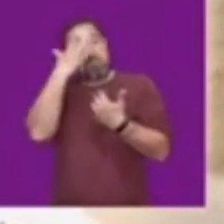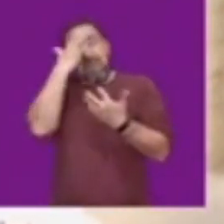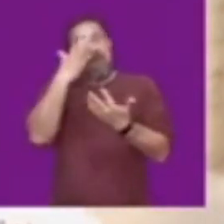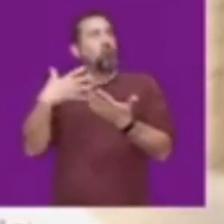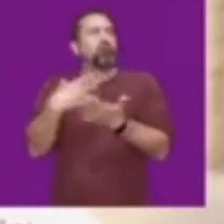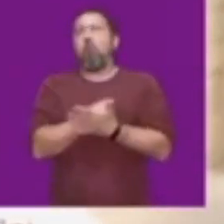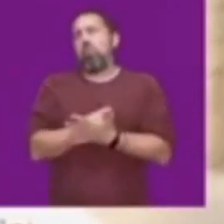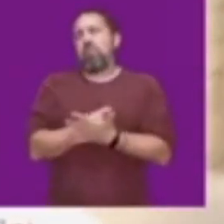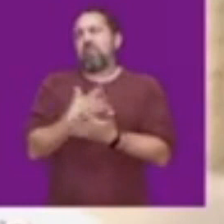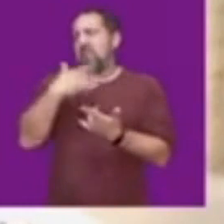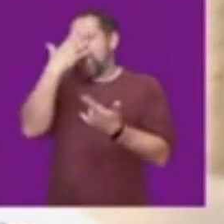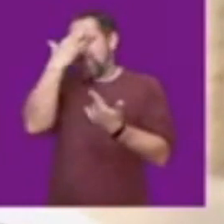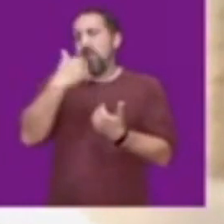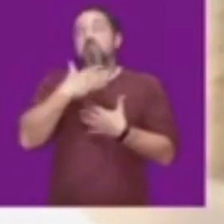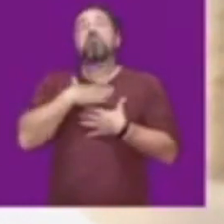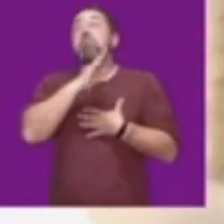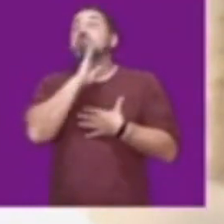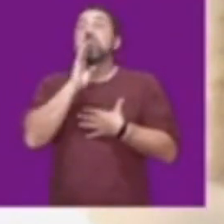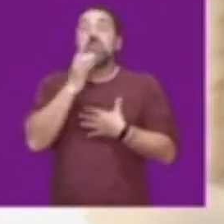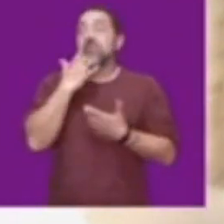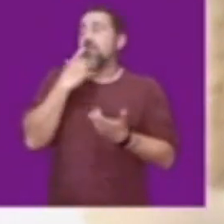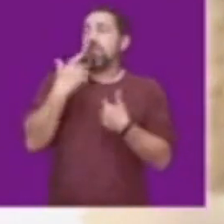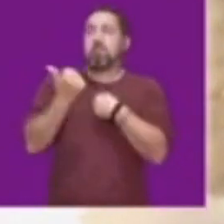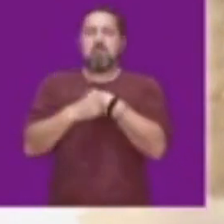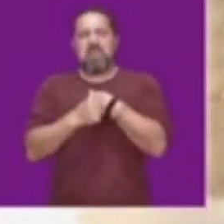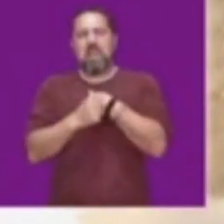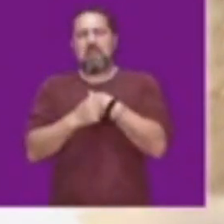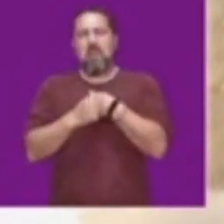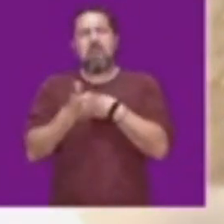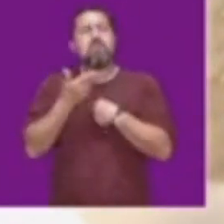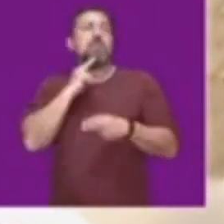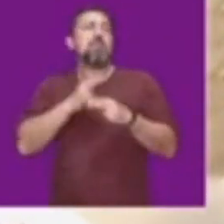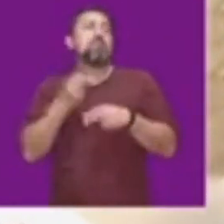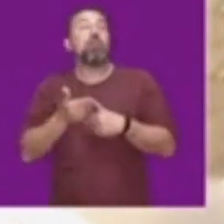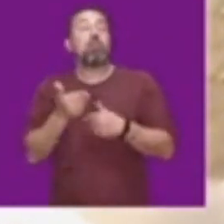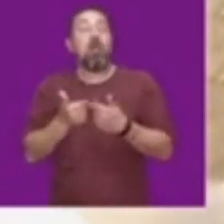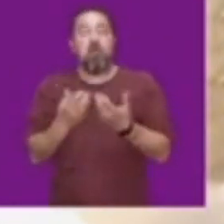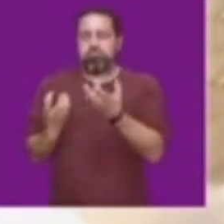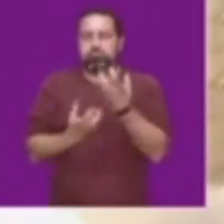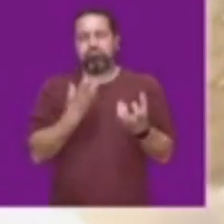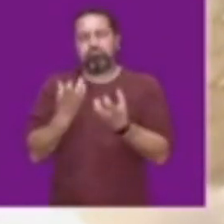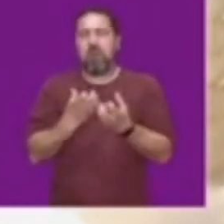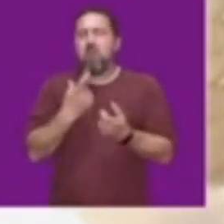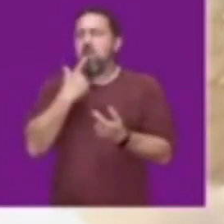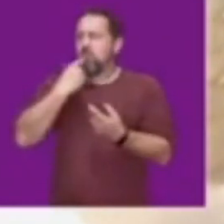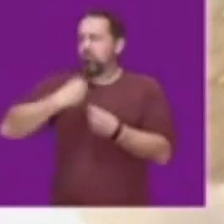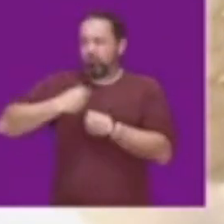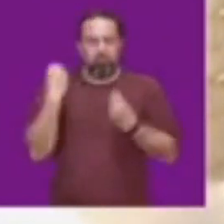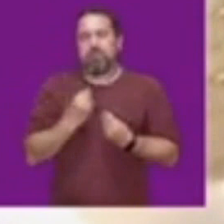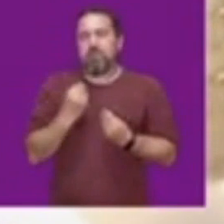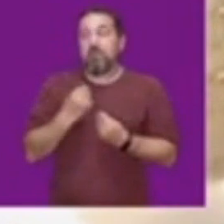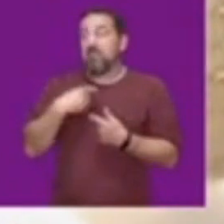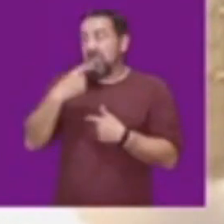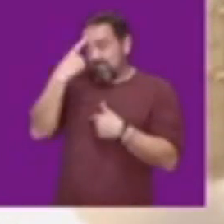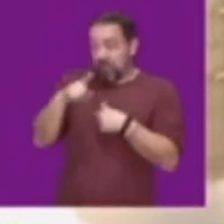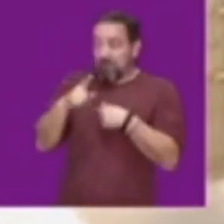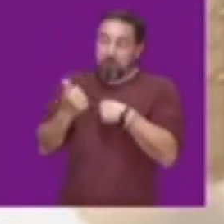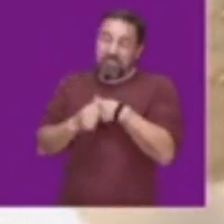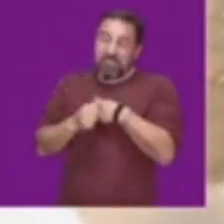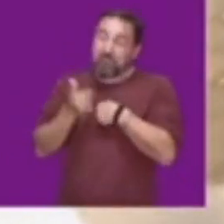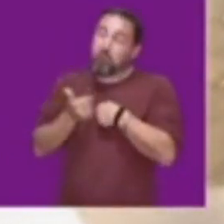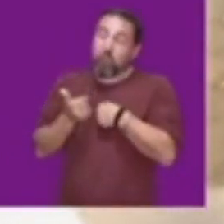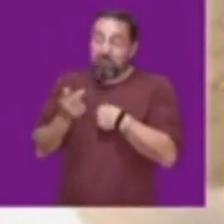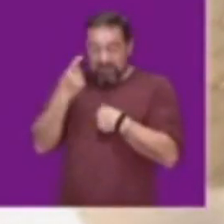me imagino de todo. Me imagino a mi madre cuando cocina patatas a la importancia que le salen de rechupete. ¿Tú sabes lo que son las patatas